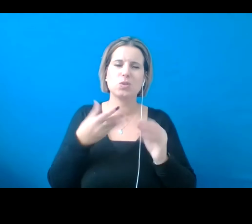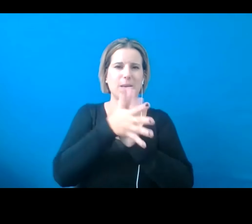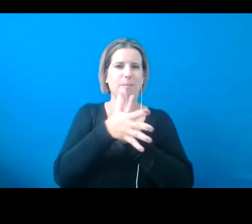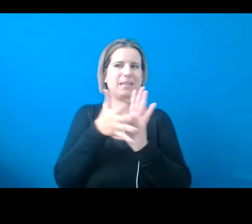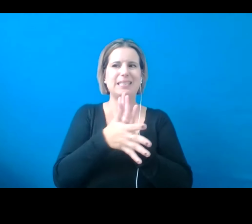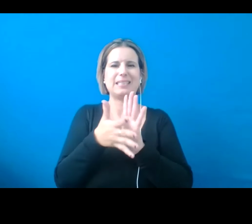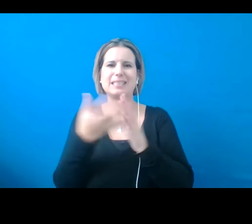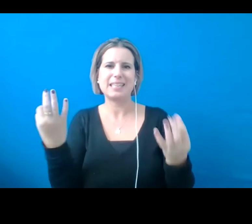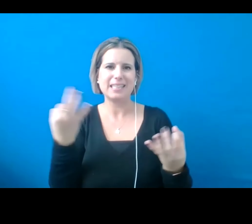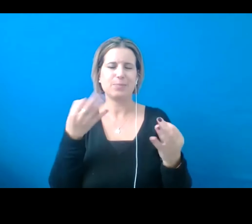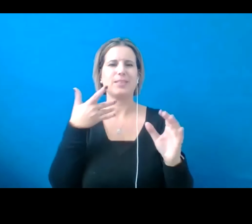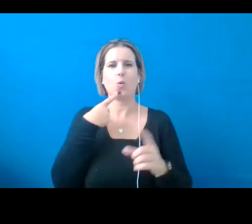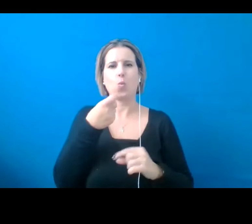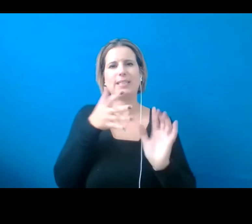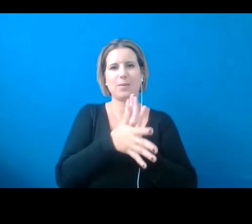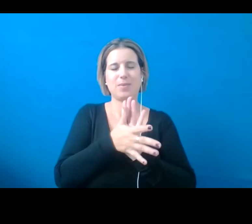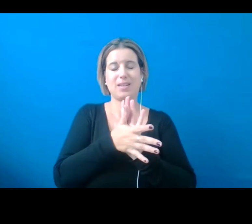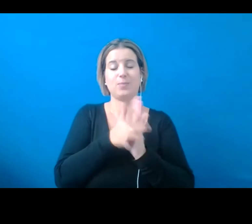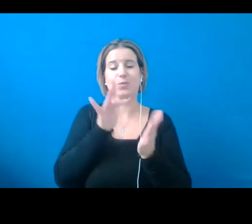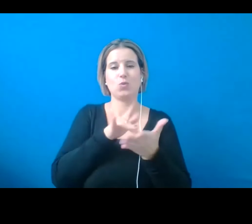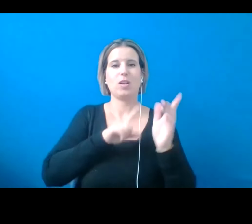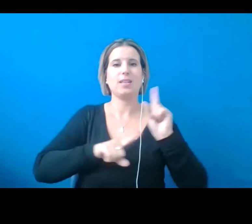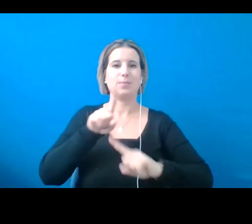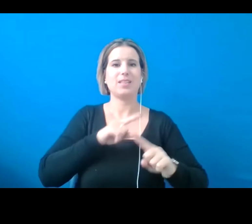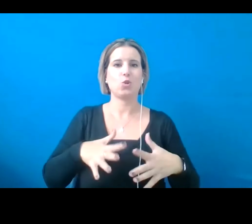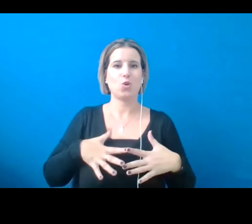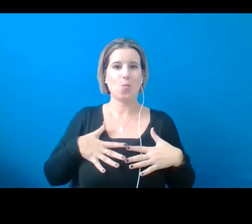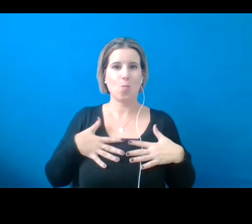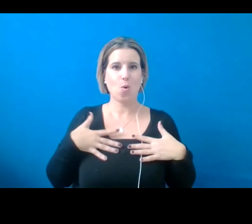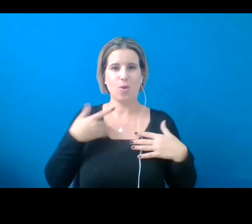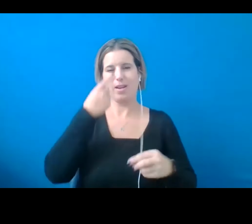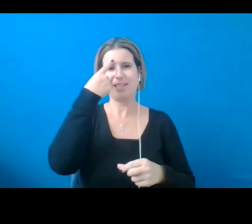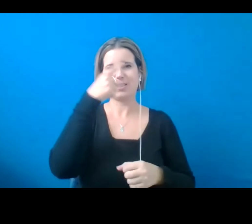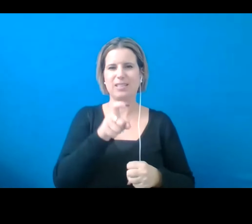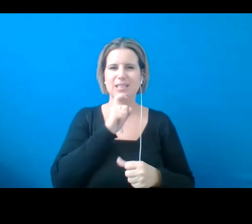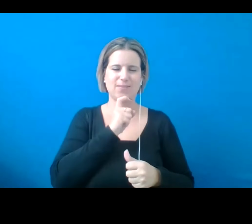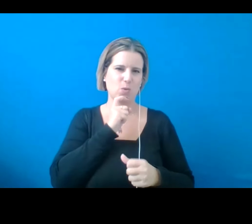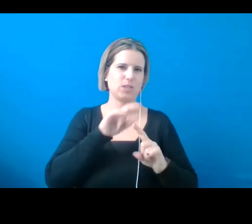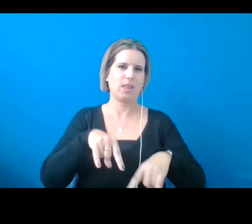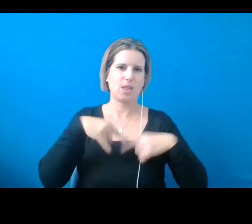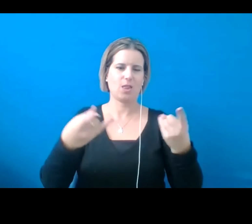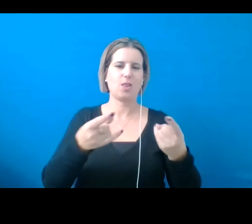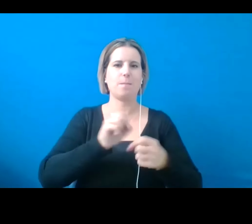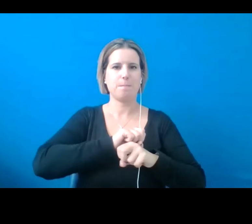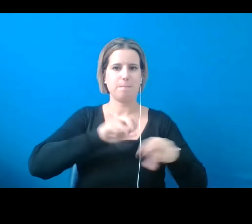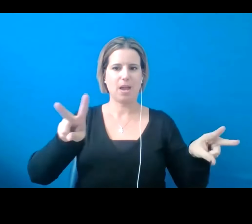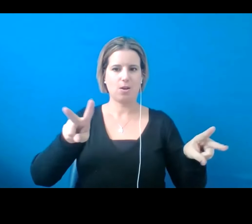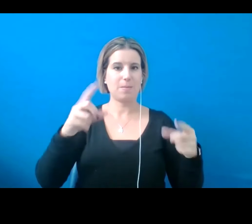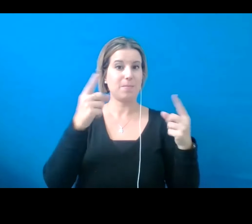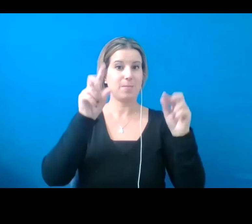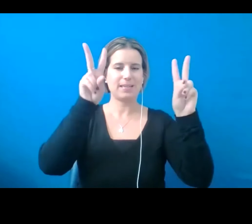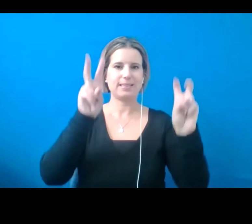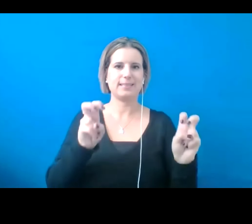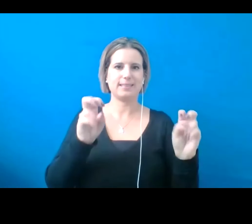cuando hablamos de trastornos emocionales entendemos que las dificultades van a ser muchísimas mayores entonces esa es la primera cuestión a